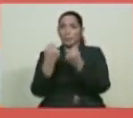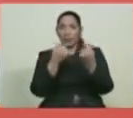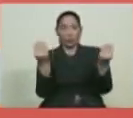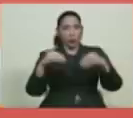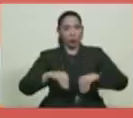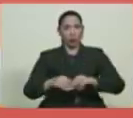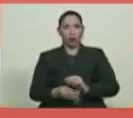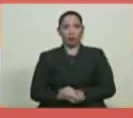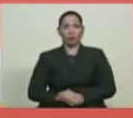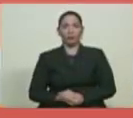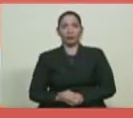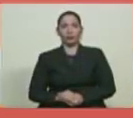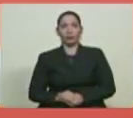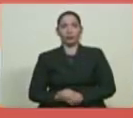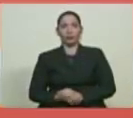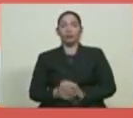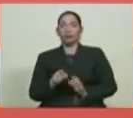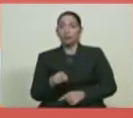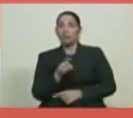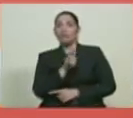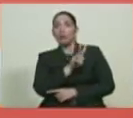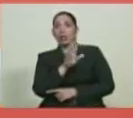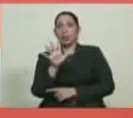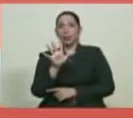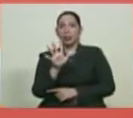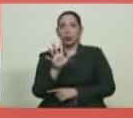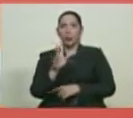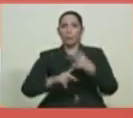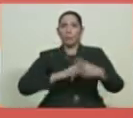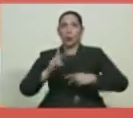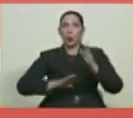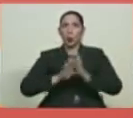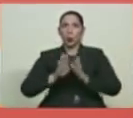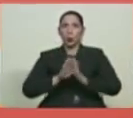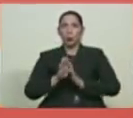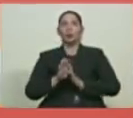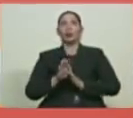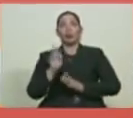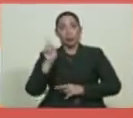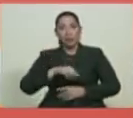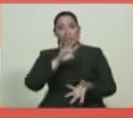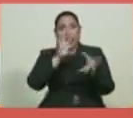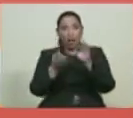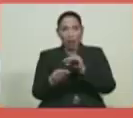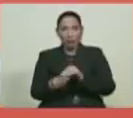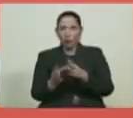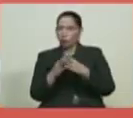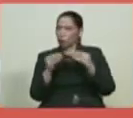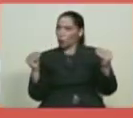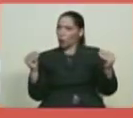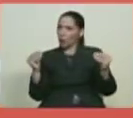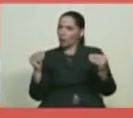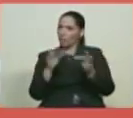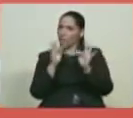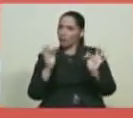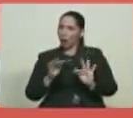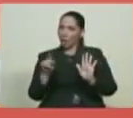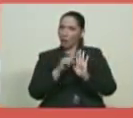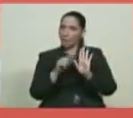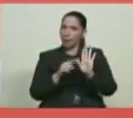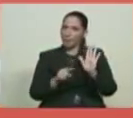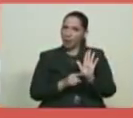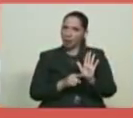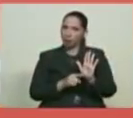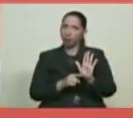acordados en estos 25 productos de la cesta básica, sino también los CLAPs, sino también todas las medidas que viene tomando el gobierno